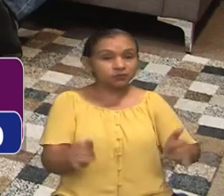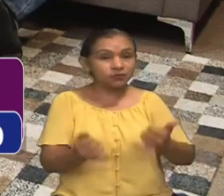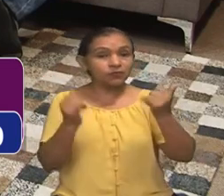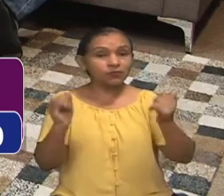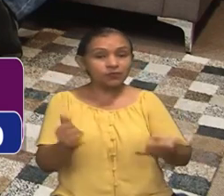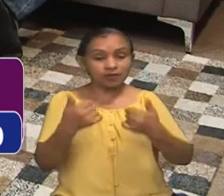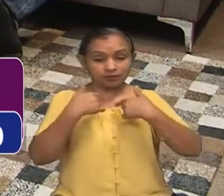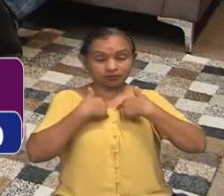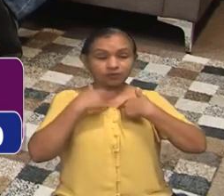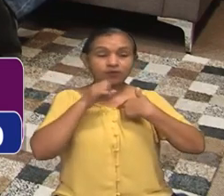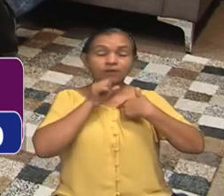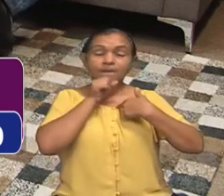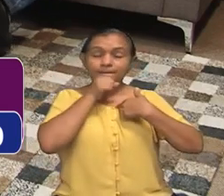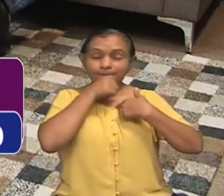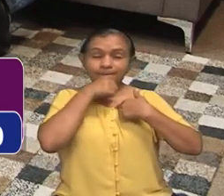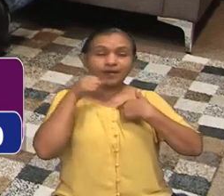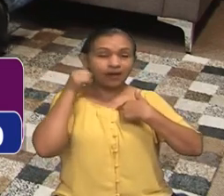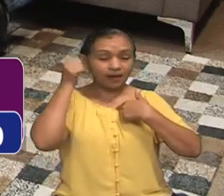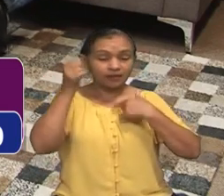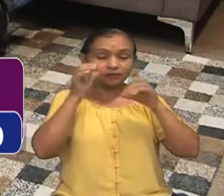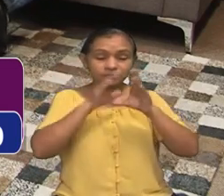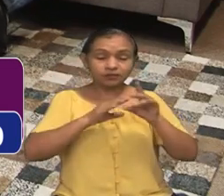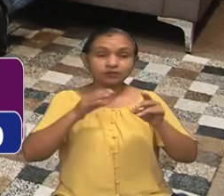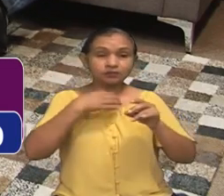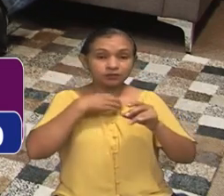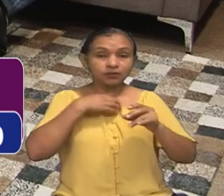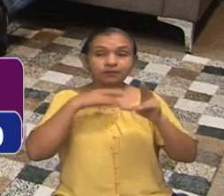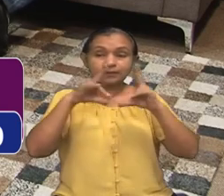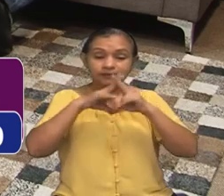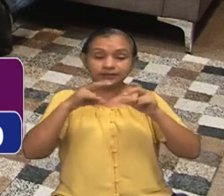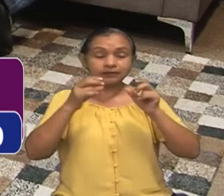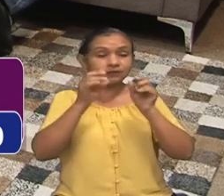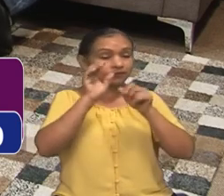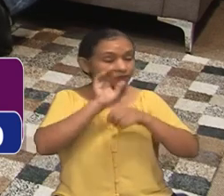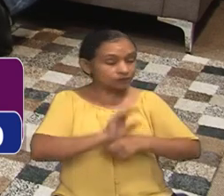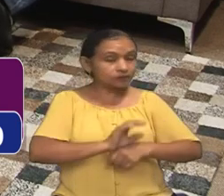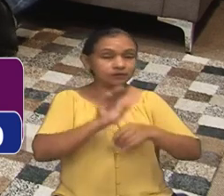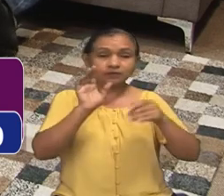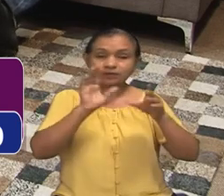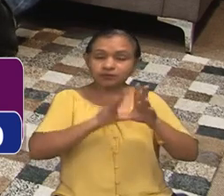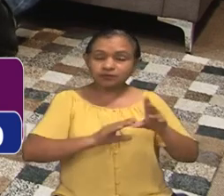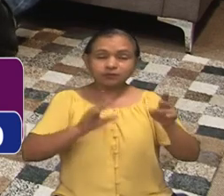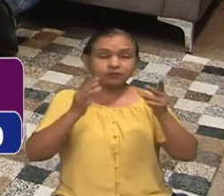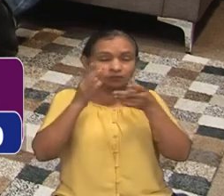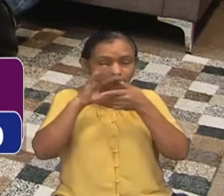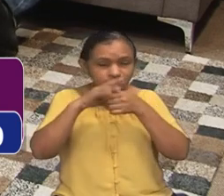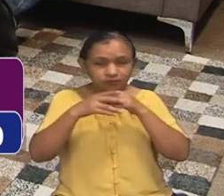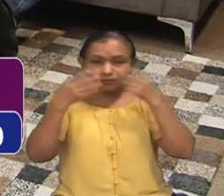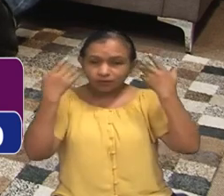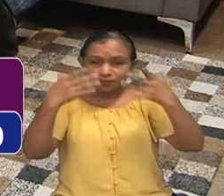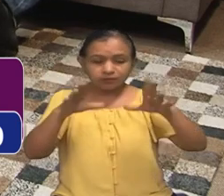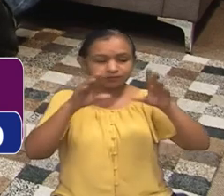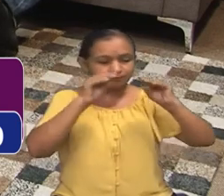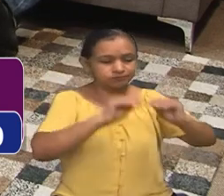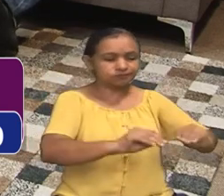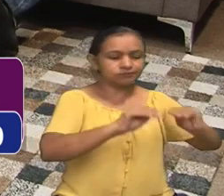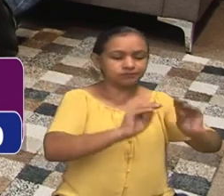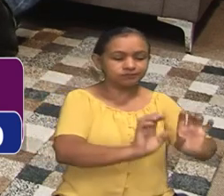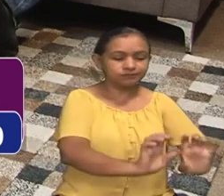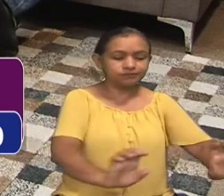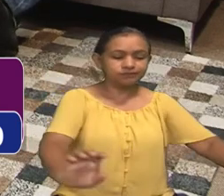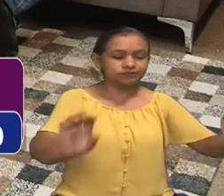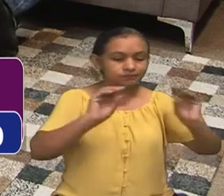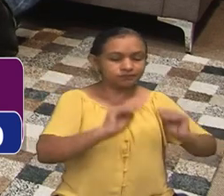infantiles, la historia del país, cultura, ¿no? La cultura, las tradiciones, las leyendas, los mitos. Es decir, las personas adultas mayores